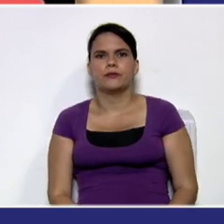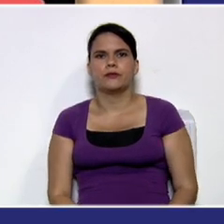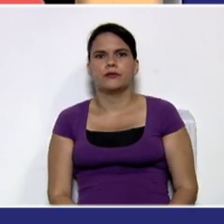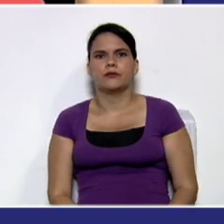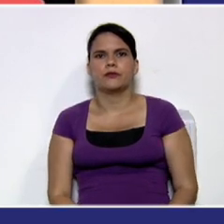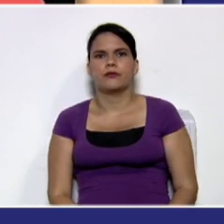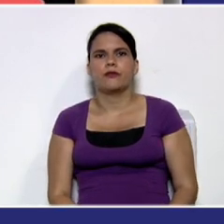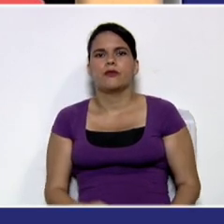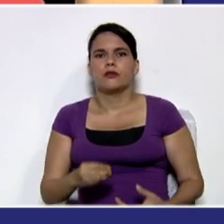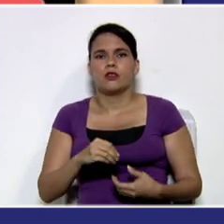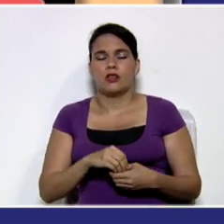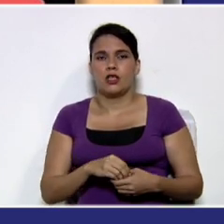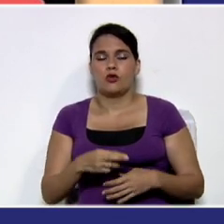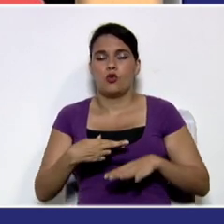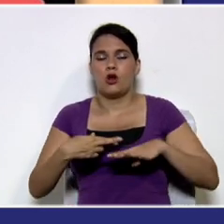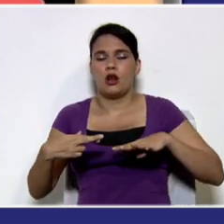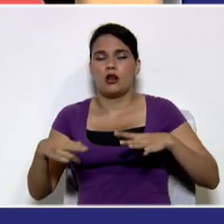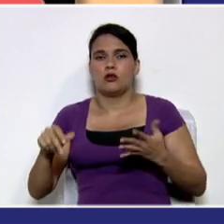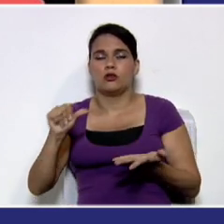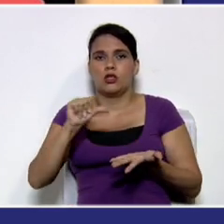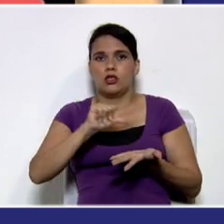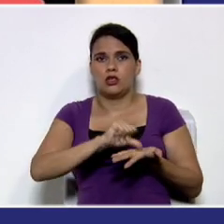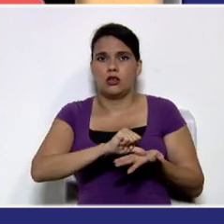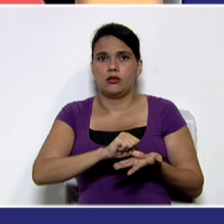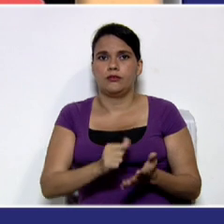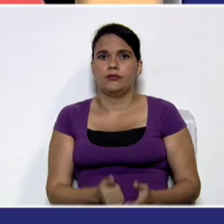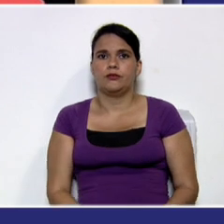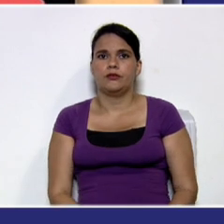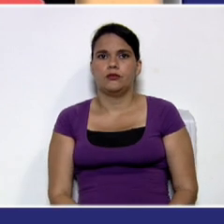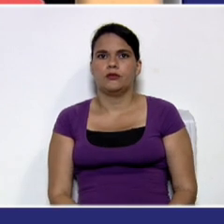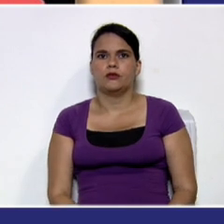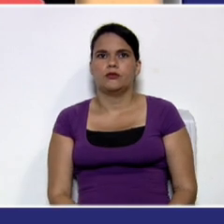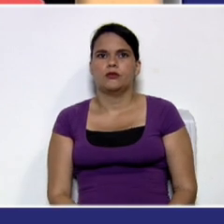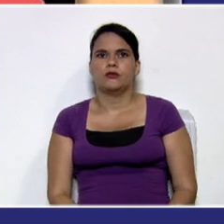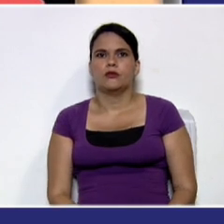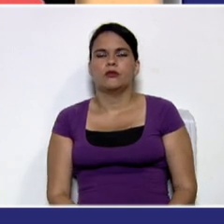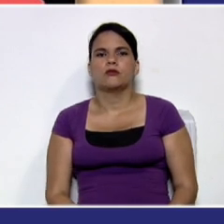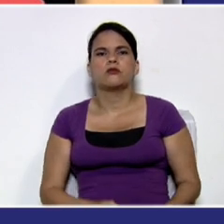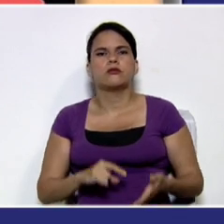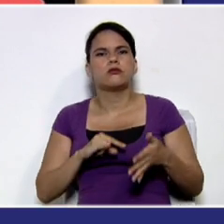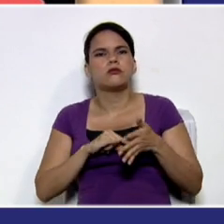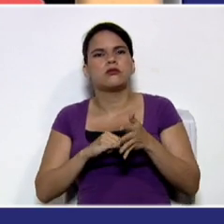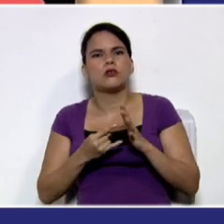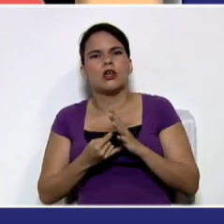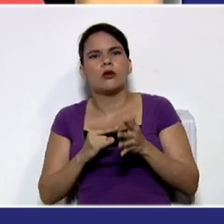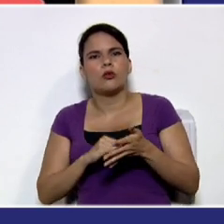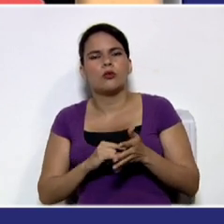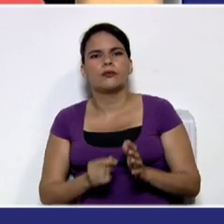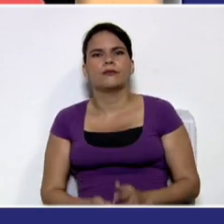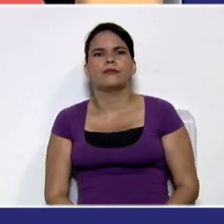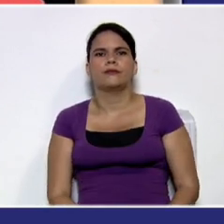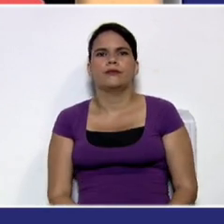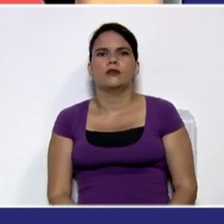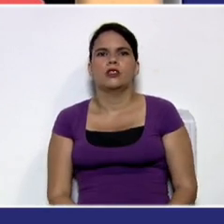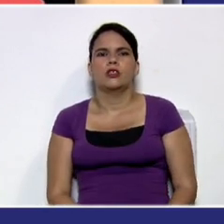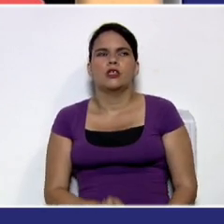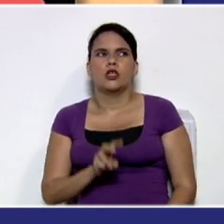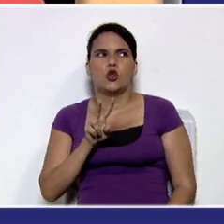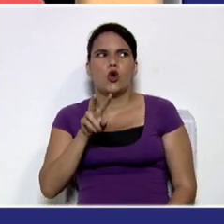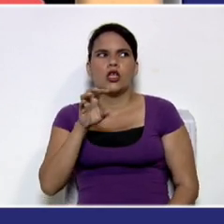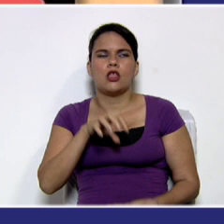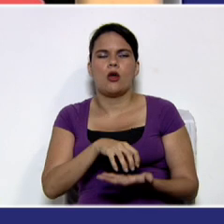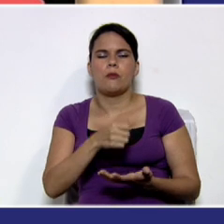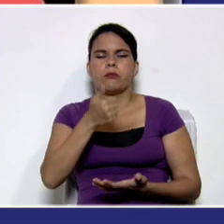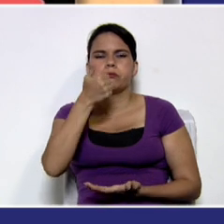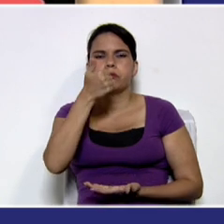podemos observar, entre esta está los estados Aragua, Carabobo y Cogede, y tenemos una población